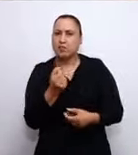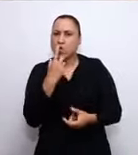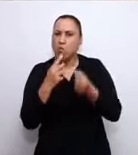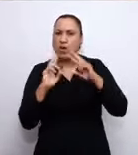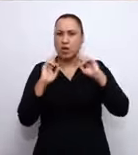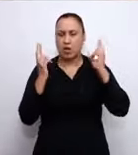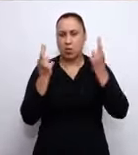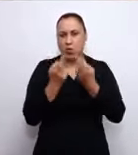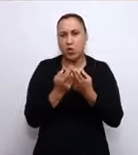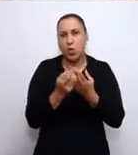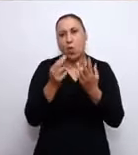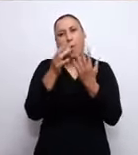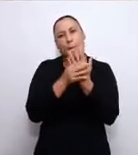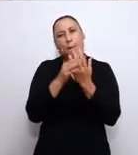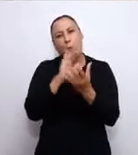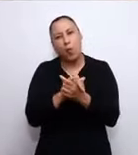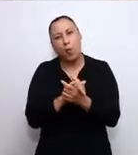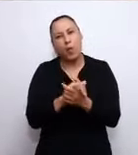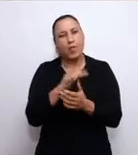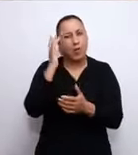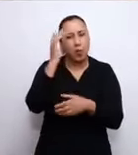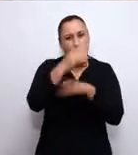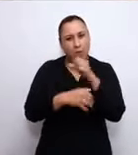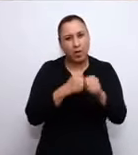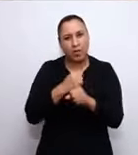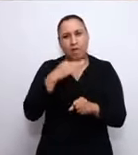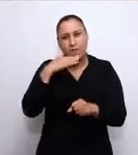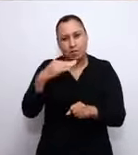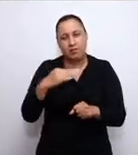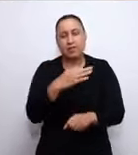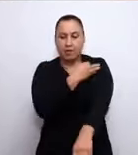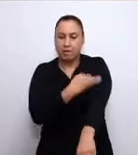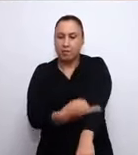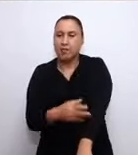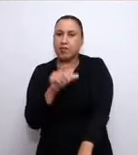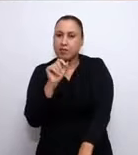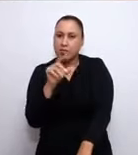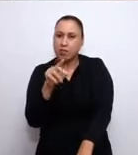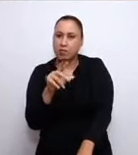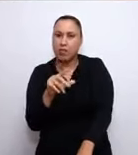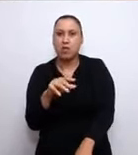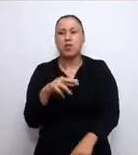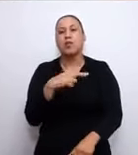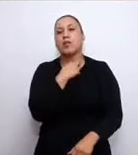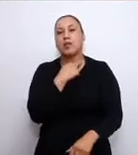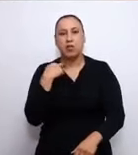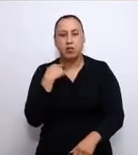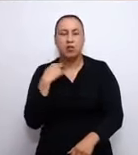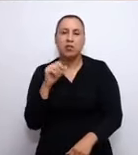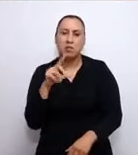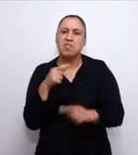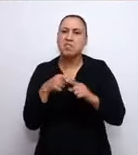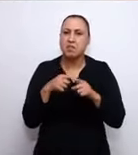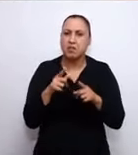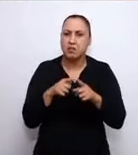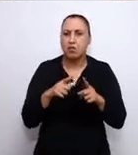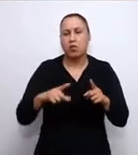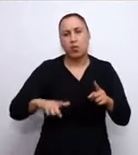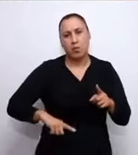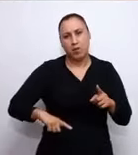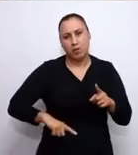si tienes algún tipo de reunión como son bodas cumpleaños fiestas familiares o celebraciones religiosas de cualquier tipo